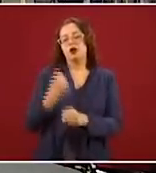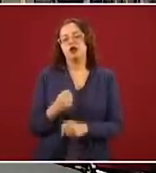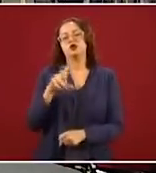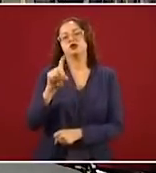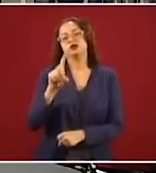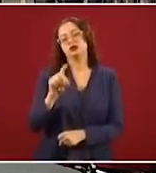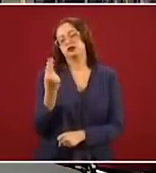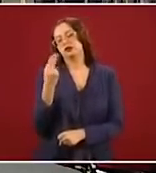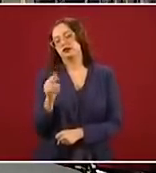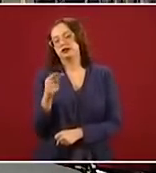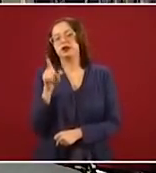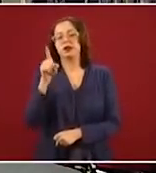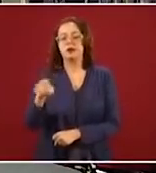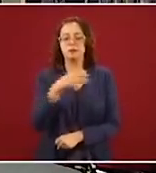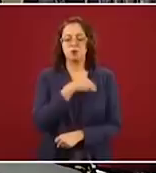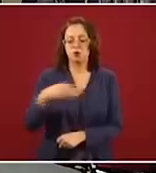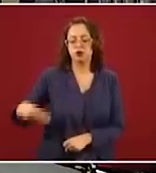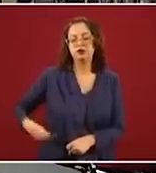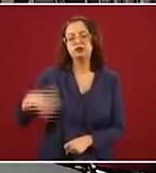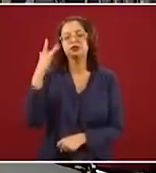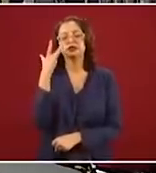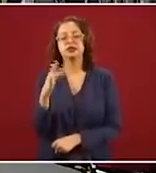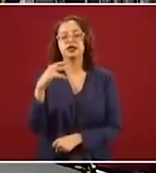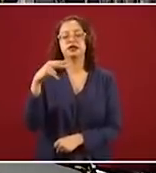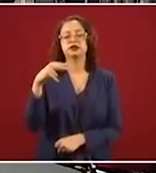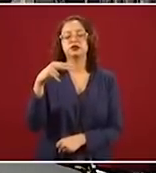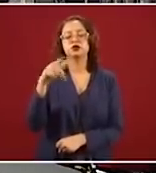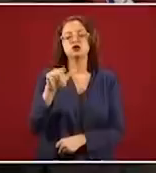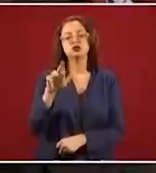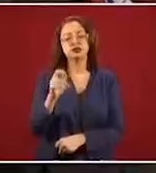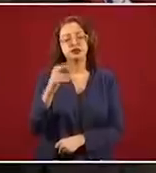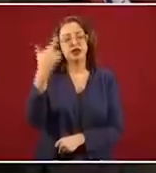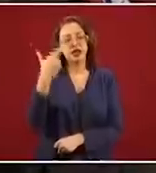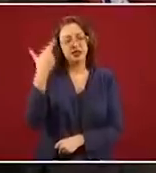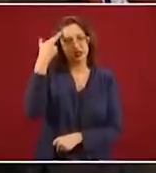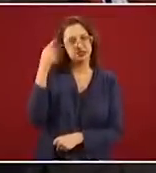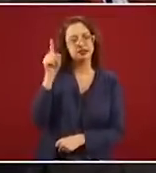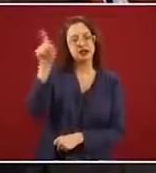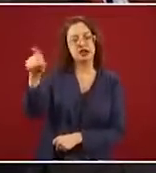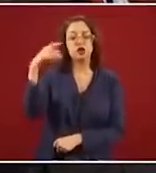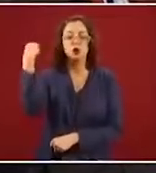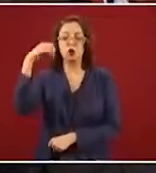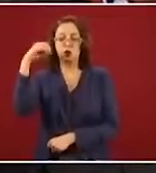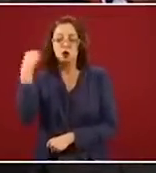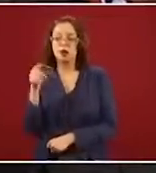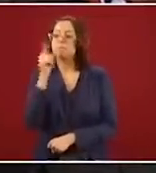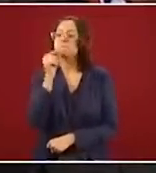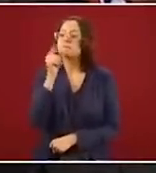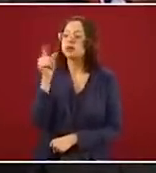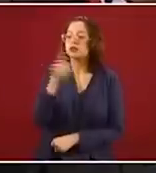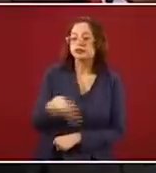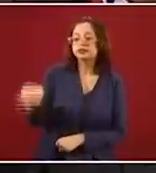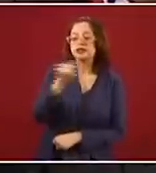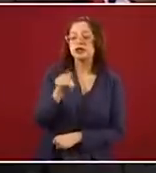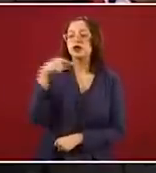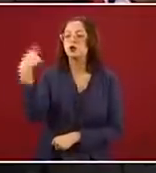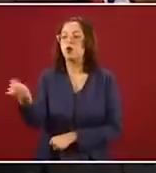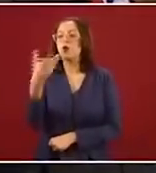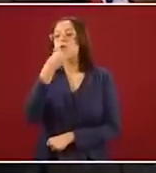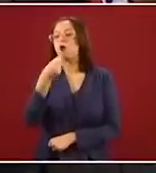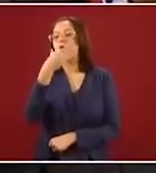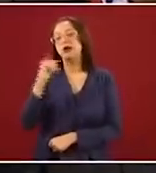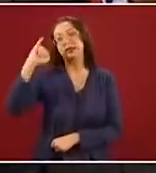elementos de la Policía Municipal de Santos Reyes, Nopala, Oaxaca, asesinaron a un indígena y defensor de derechos